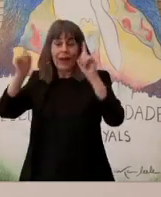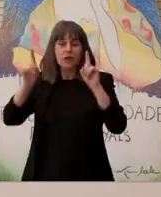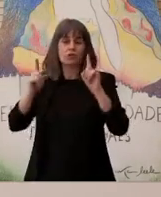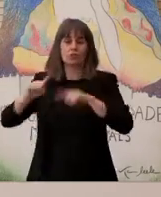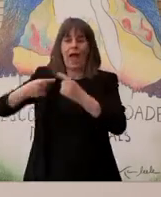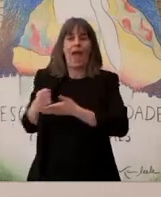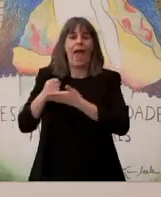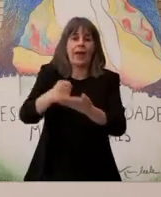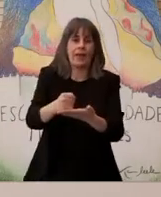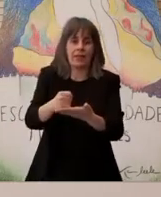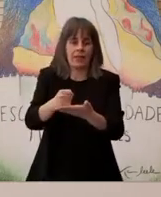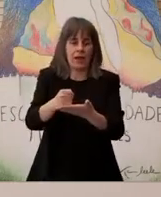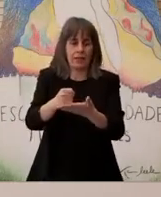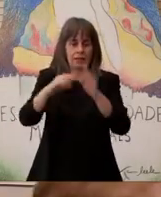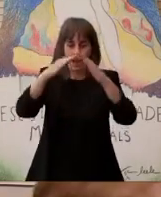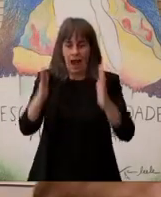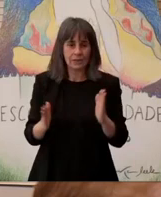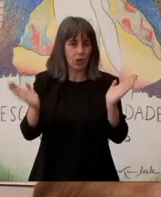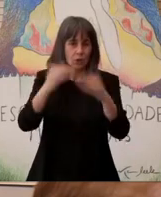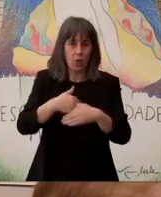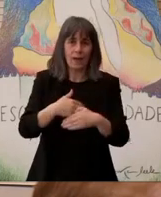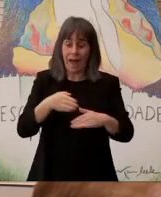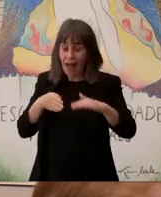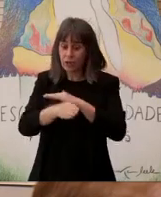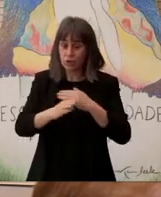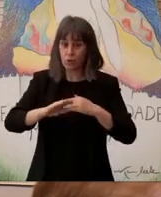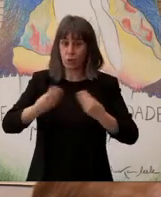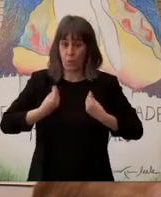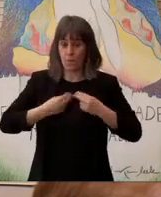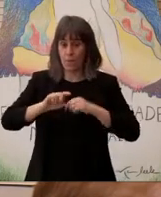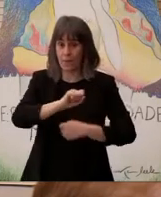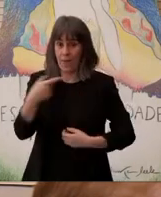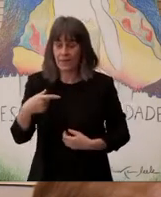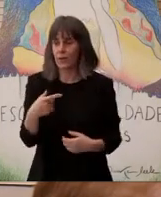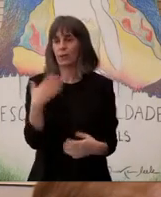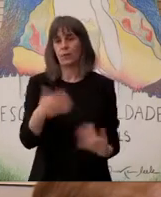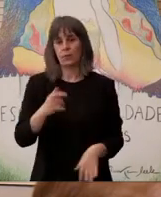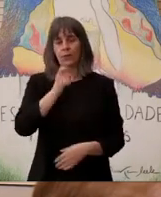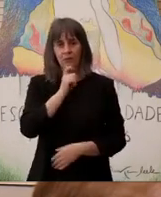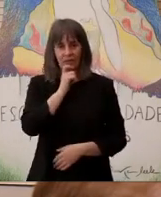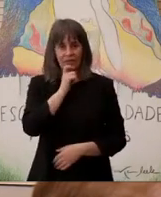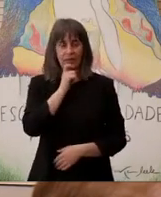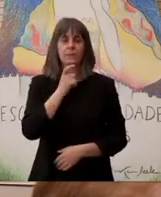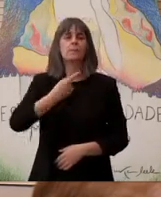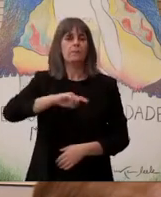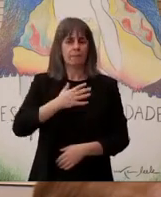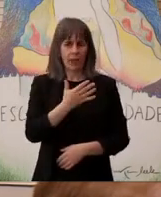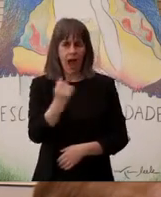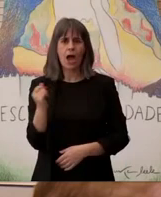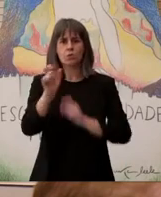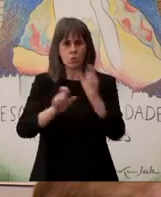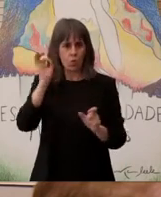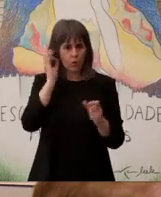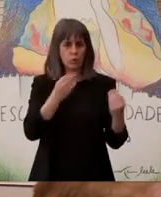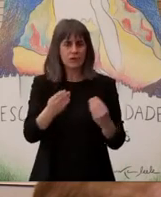y tenemos un 71% de mujeres que quieren innovar no rural que nos quieren alimentar de proximidad y consaude y que no pueden